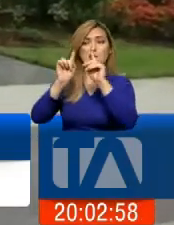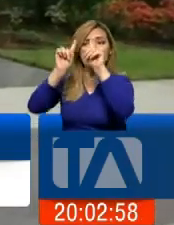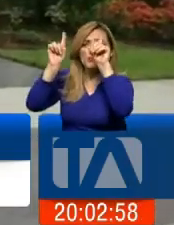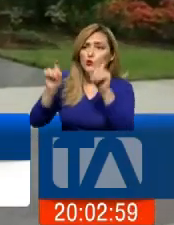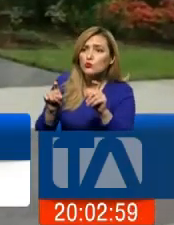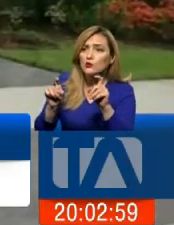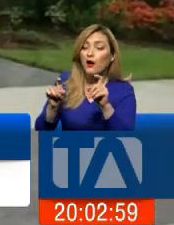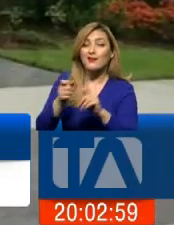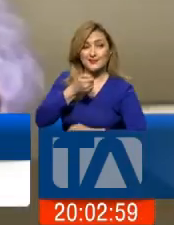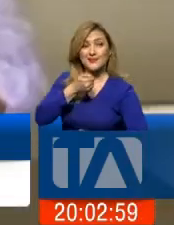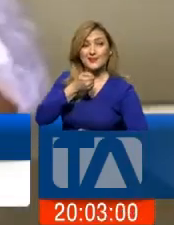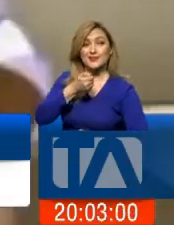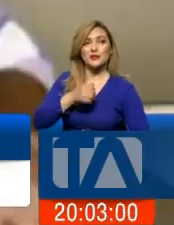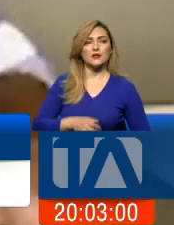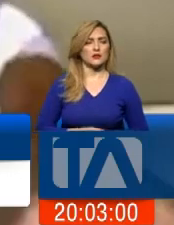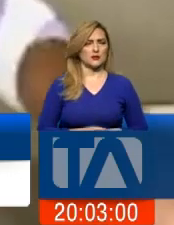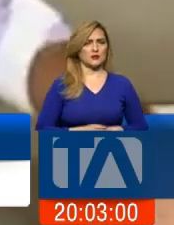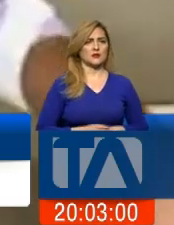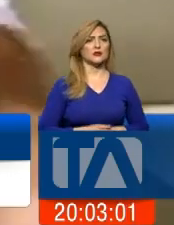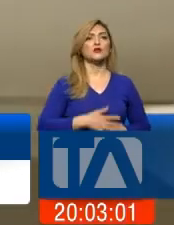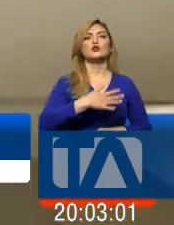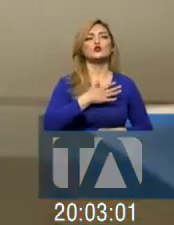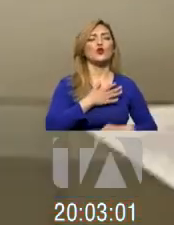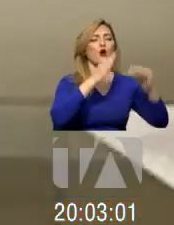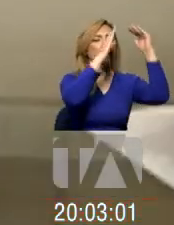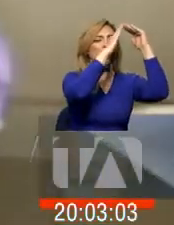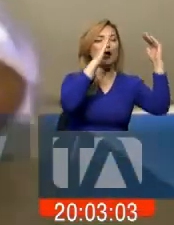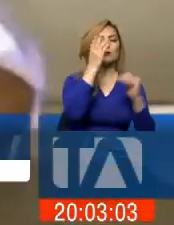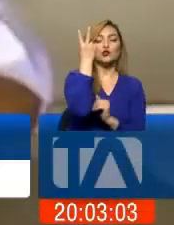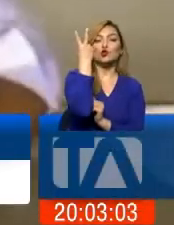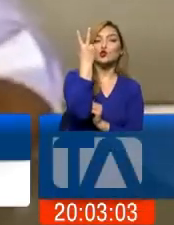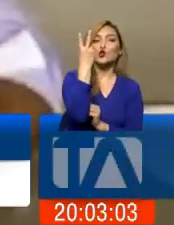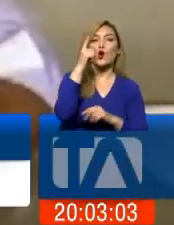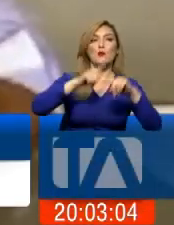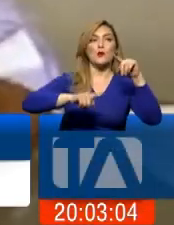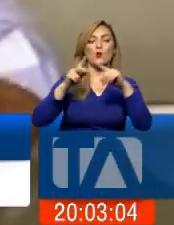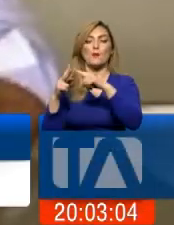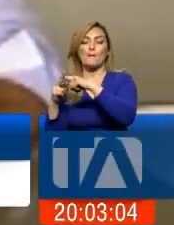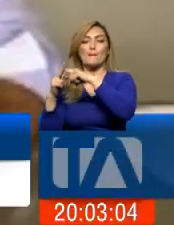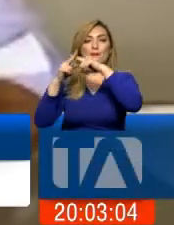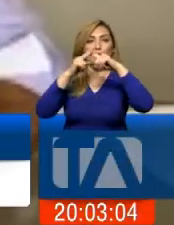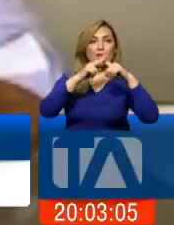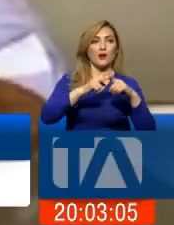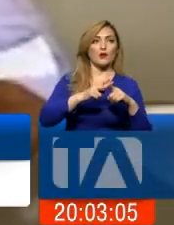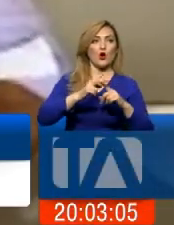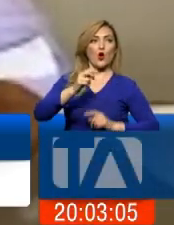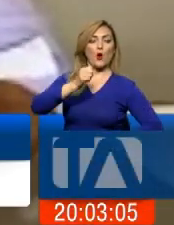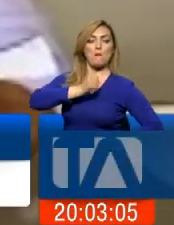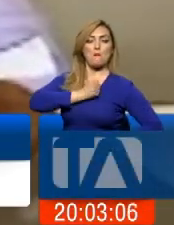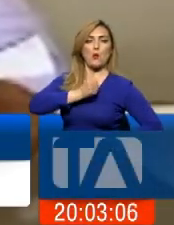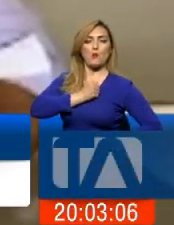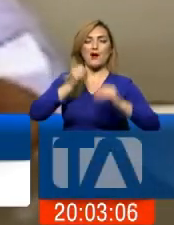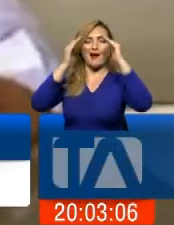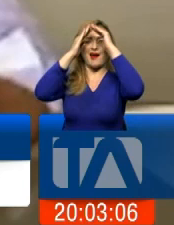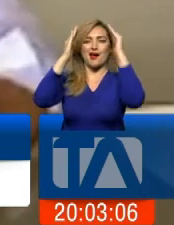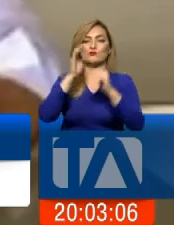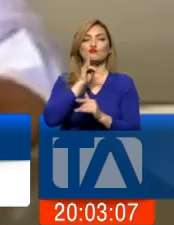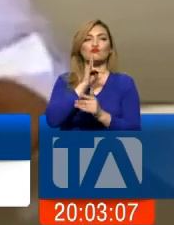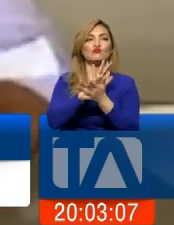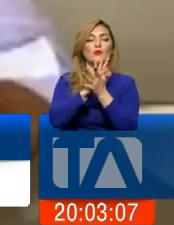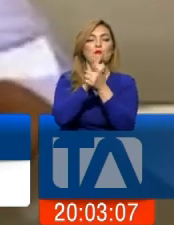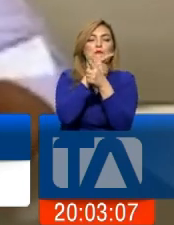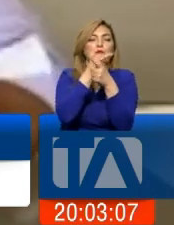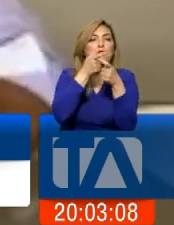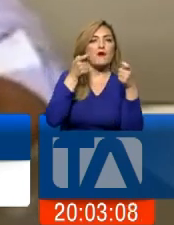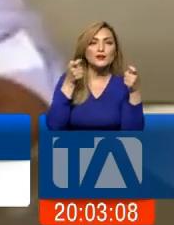respondió el ex asambleísta. He estado en la casa de dos amigos que me han prestado. No tengo propiedad en los Estados Unidos, eso es